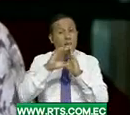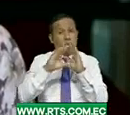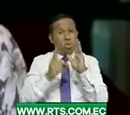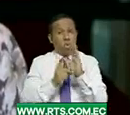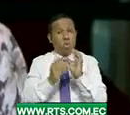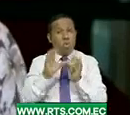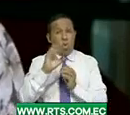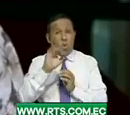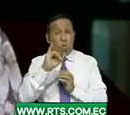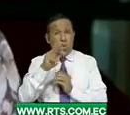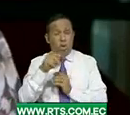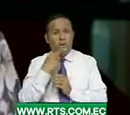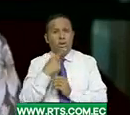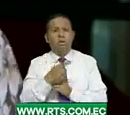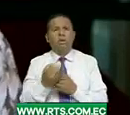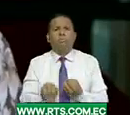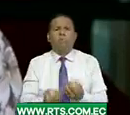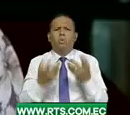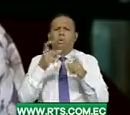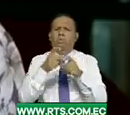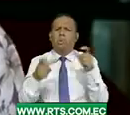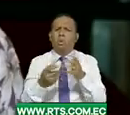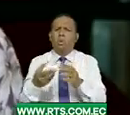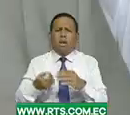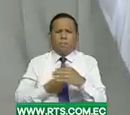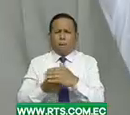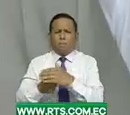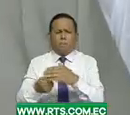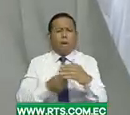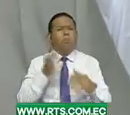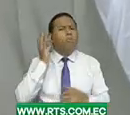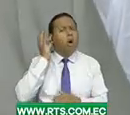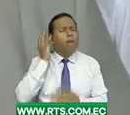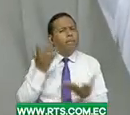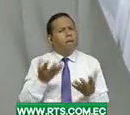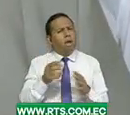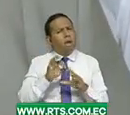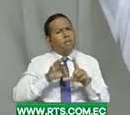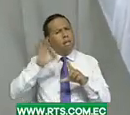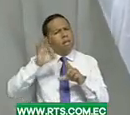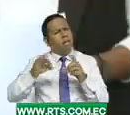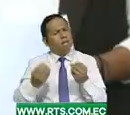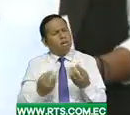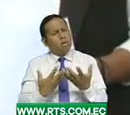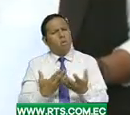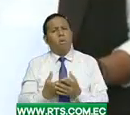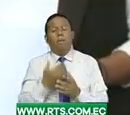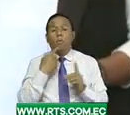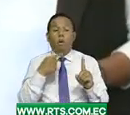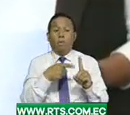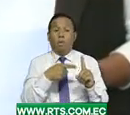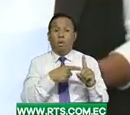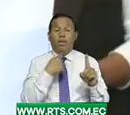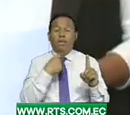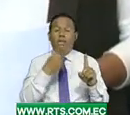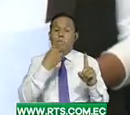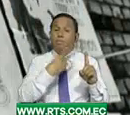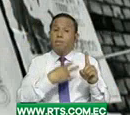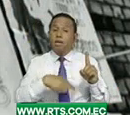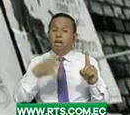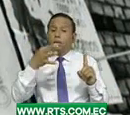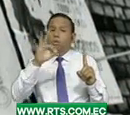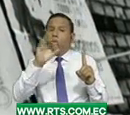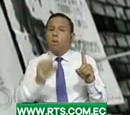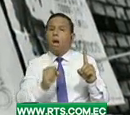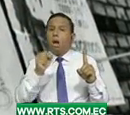víctimas de femicidio de lo que hay en estadísticas. La madre de Nikki cuenta que su hija de 19 años fue víctima en el